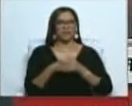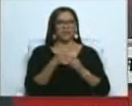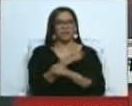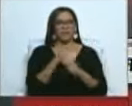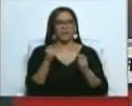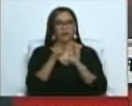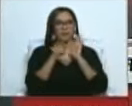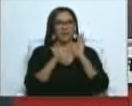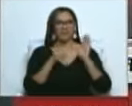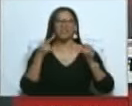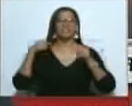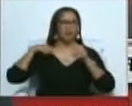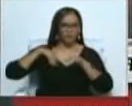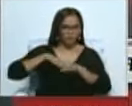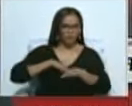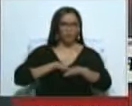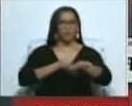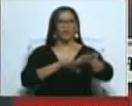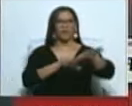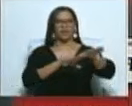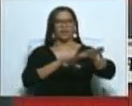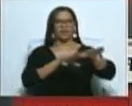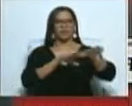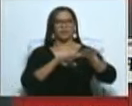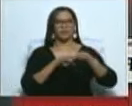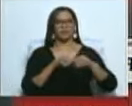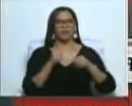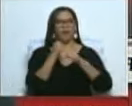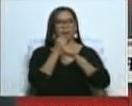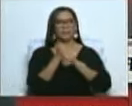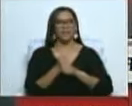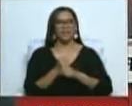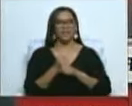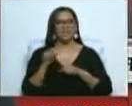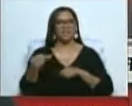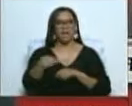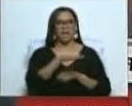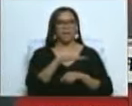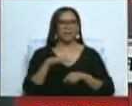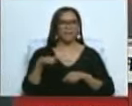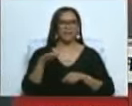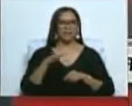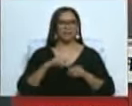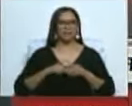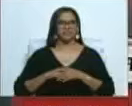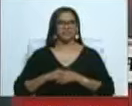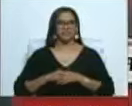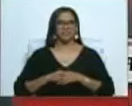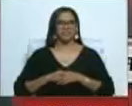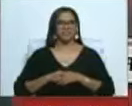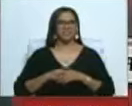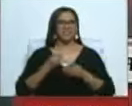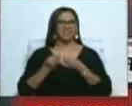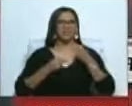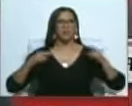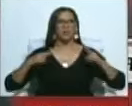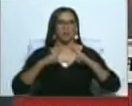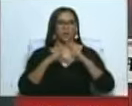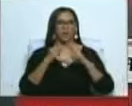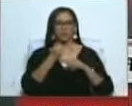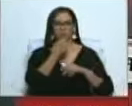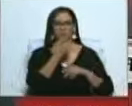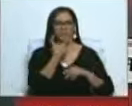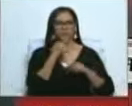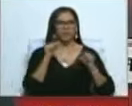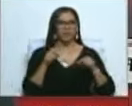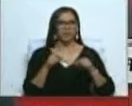programa y se fueron. Nos esperaron ahí en la plaza. Como una redoma, ¿será? Hicimos un encuentro bello ahí